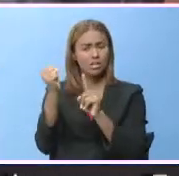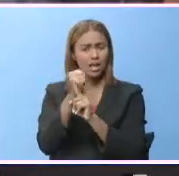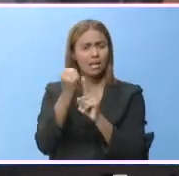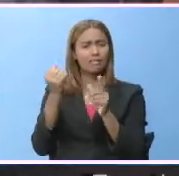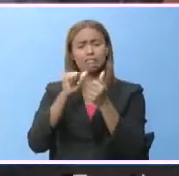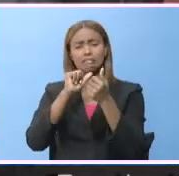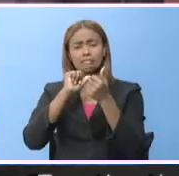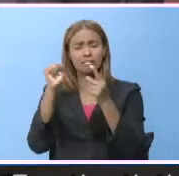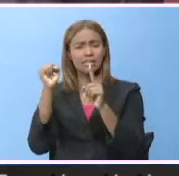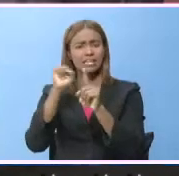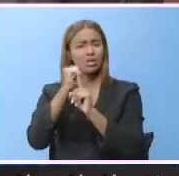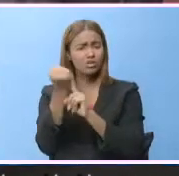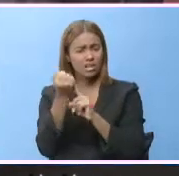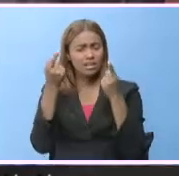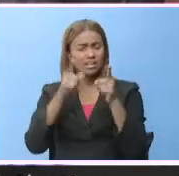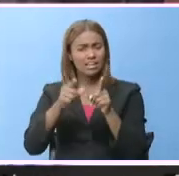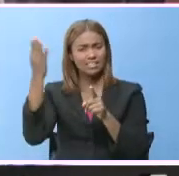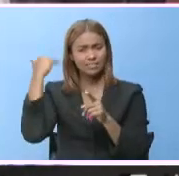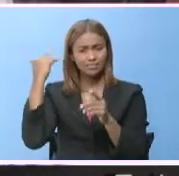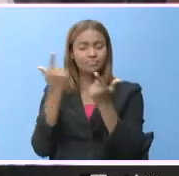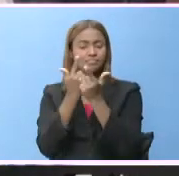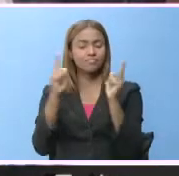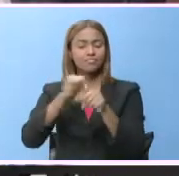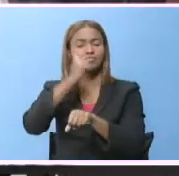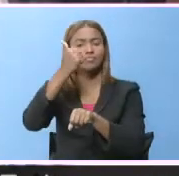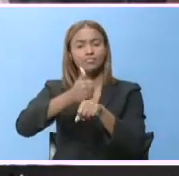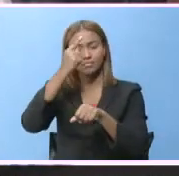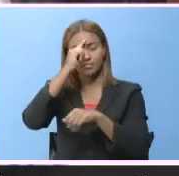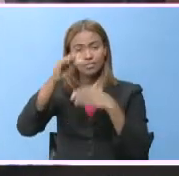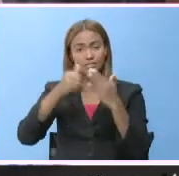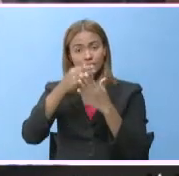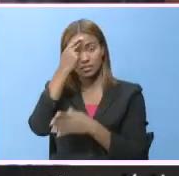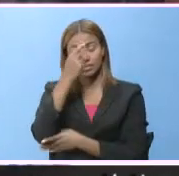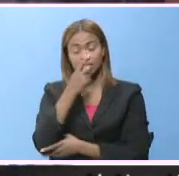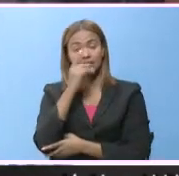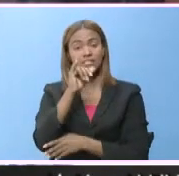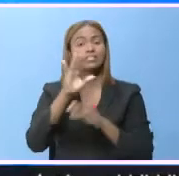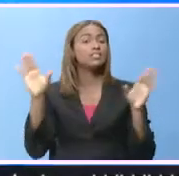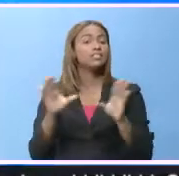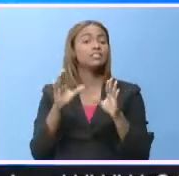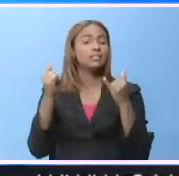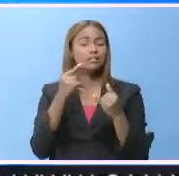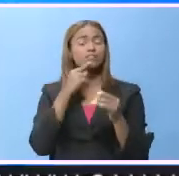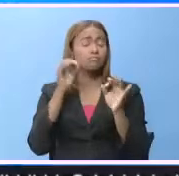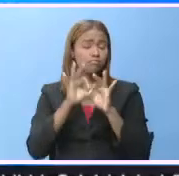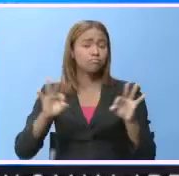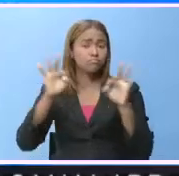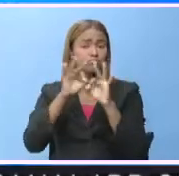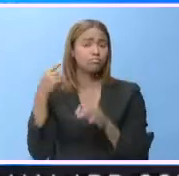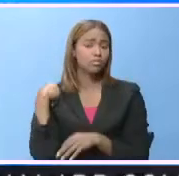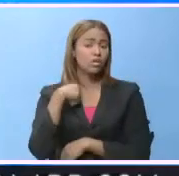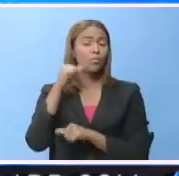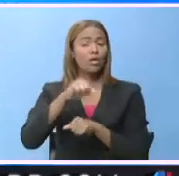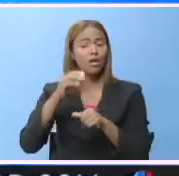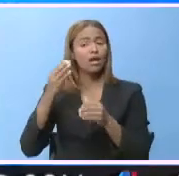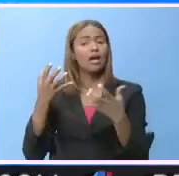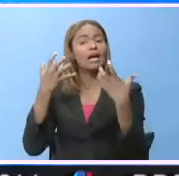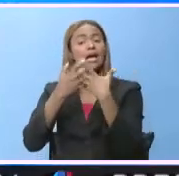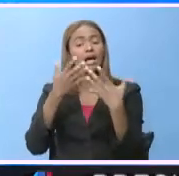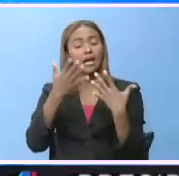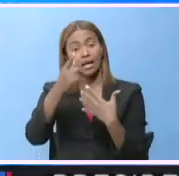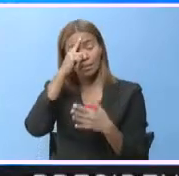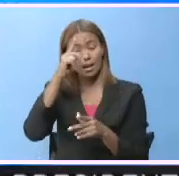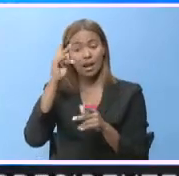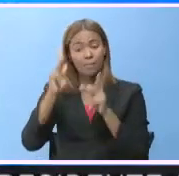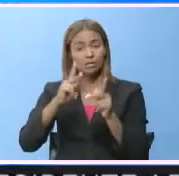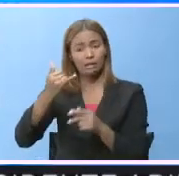mujeres por el establecimiento de la democracia en todo el país. Una acción sobre todo que es interesante poder evocar a ella para que la generación